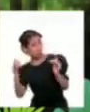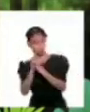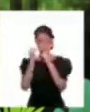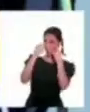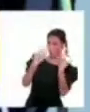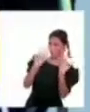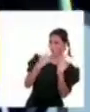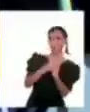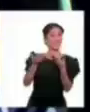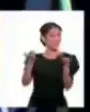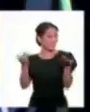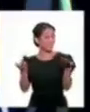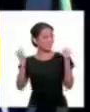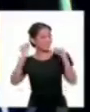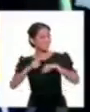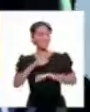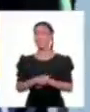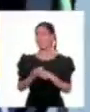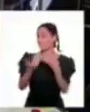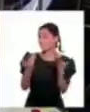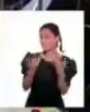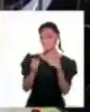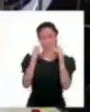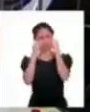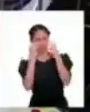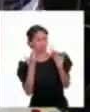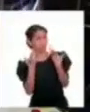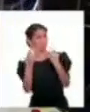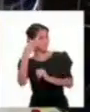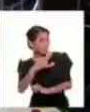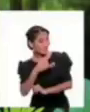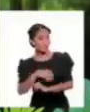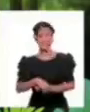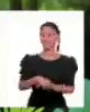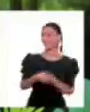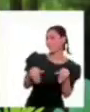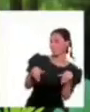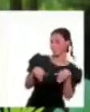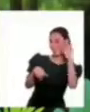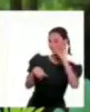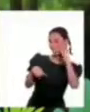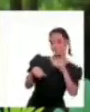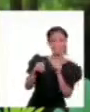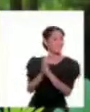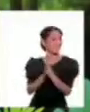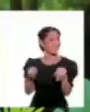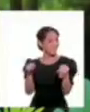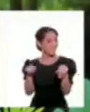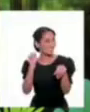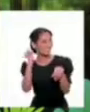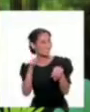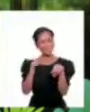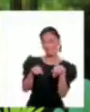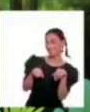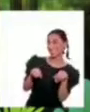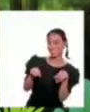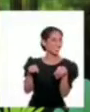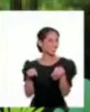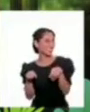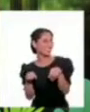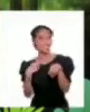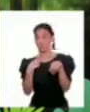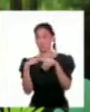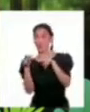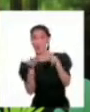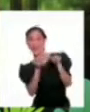¡Wow! Así es, Olinda. ¡Qué increíble!, ¿verdad? Sí. Me